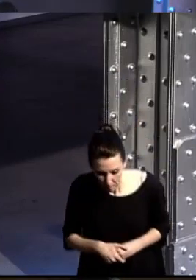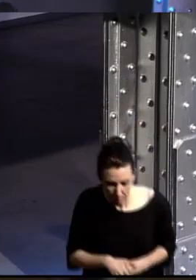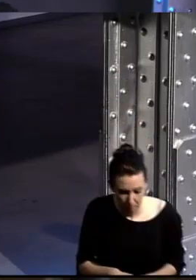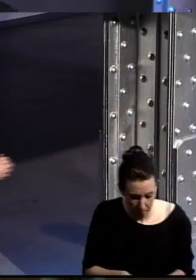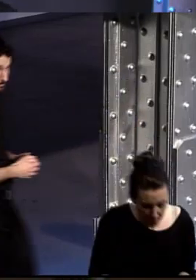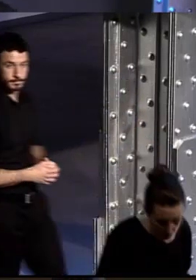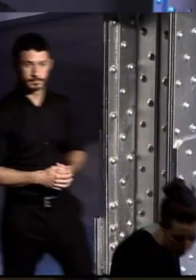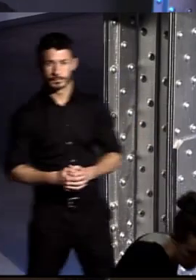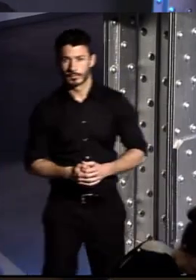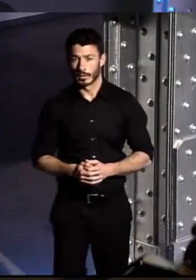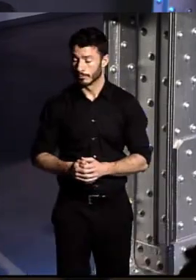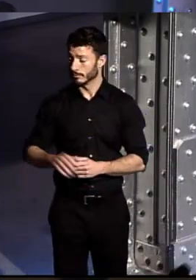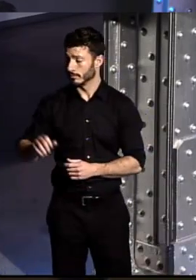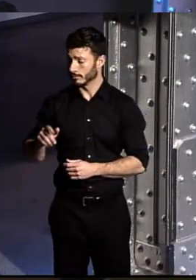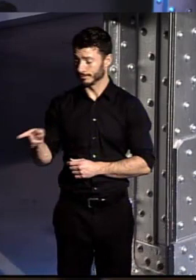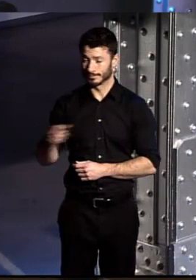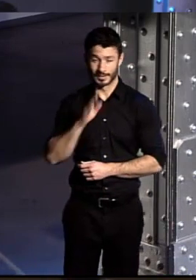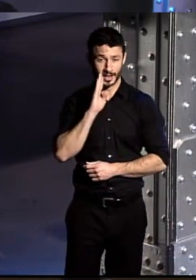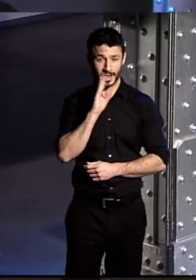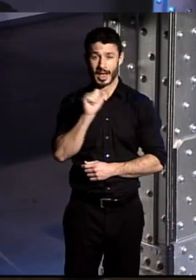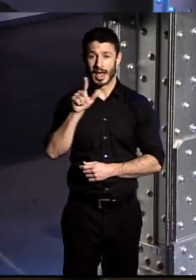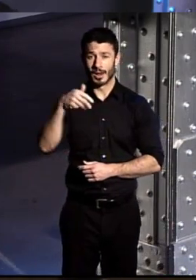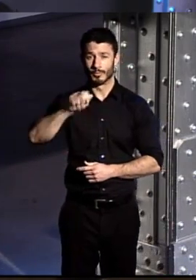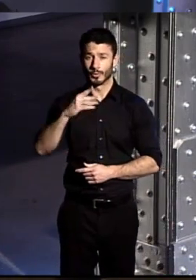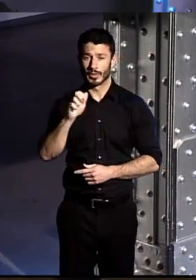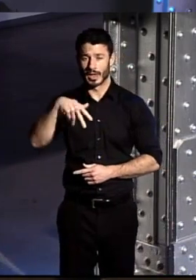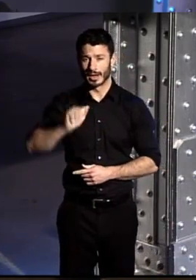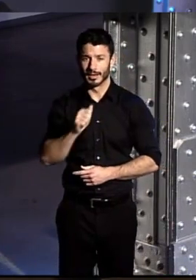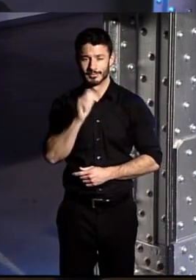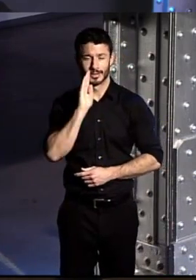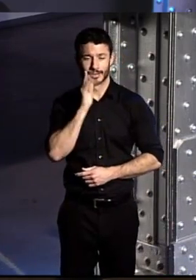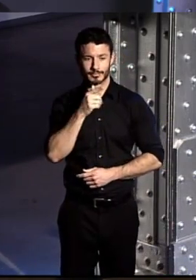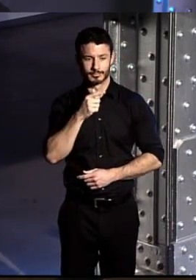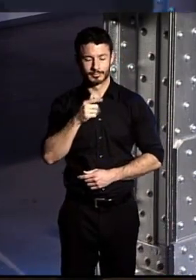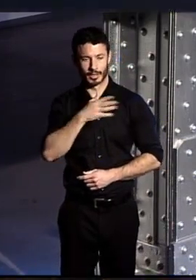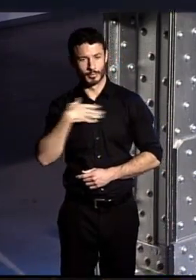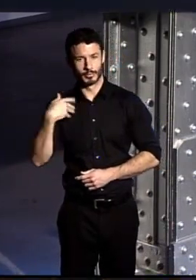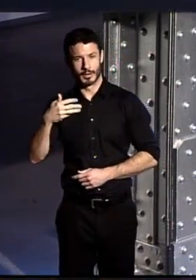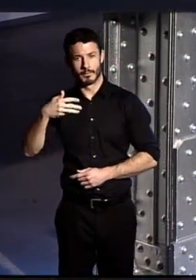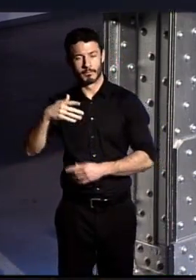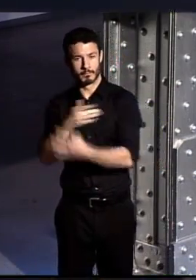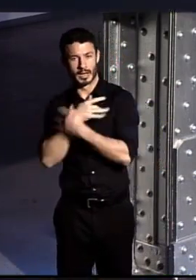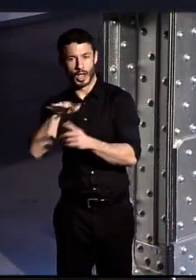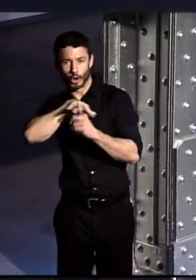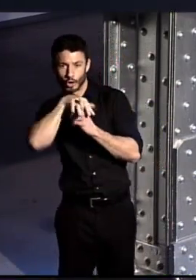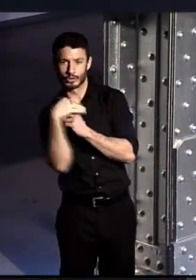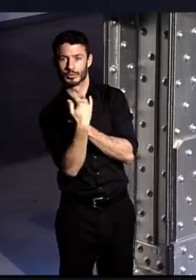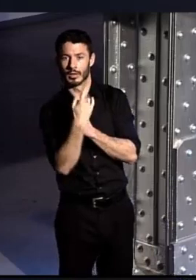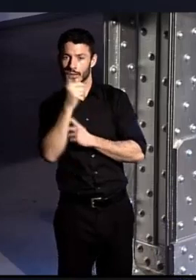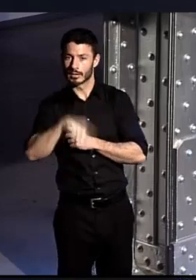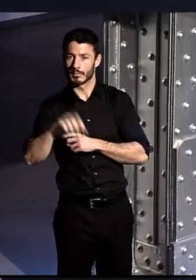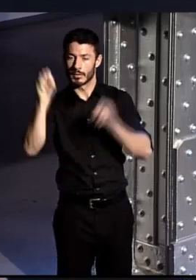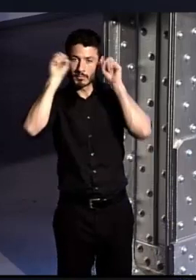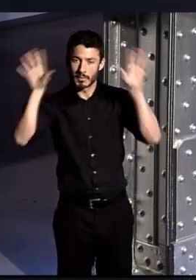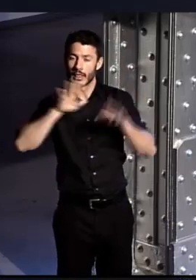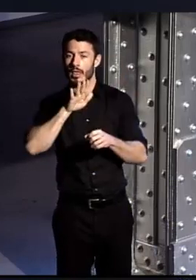hemos comentado nosotros todos antes, por eso queríamos que María contextualizara, pero es que también lo han comentado nuestros martianos cuando estábamos